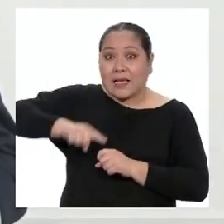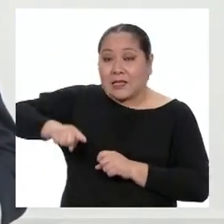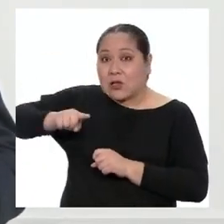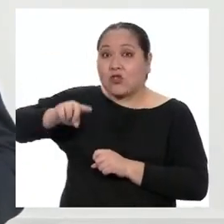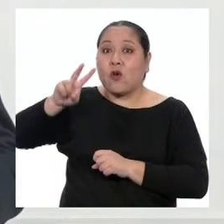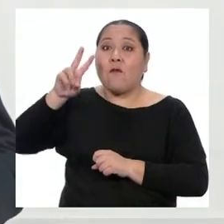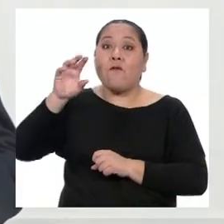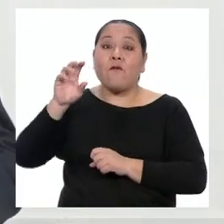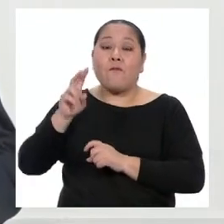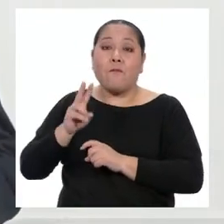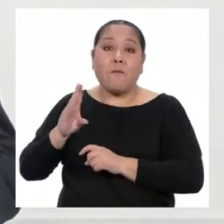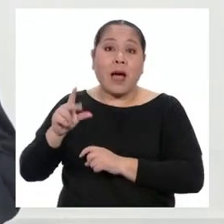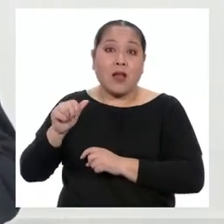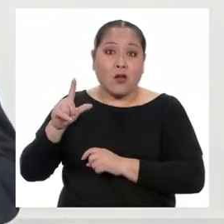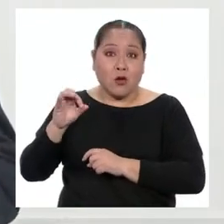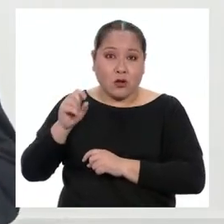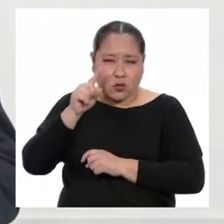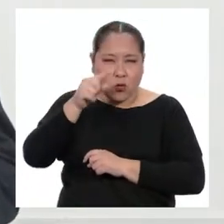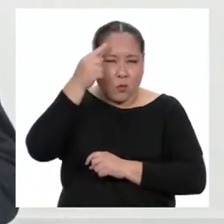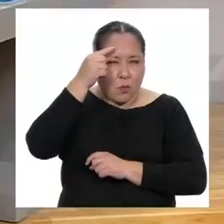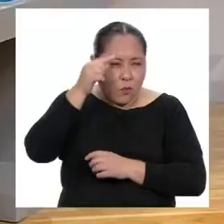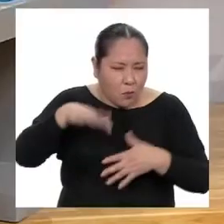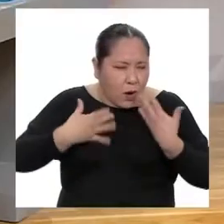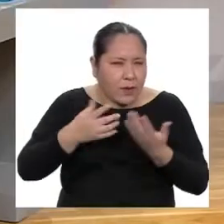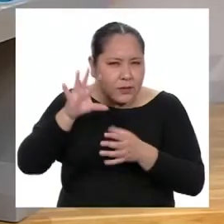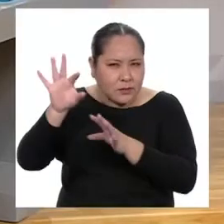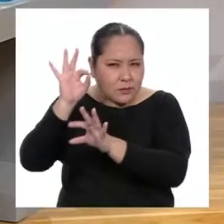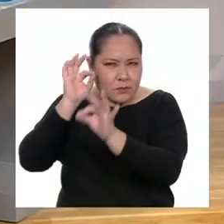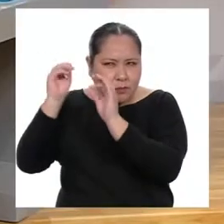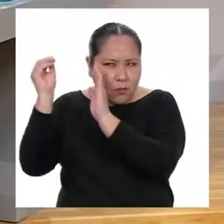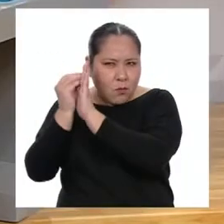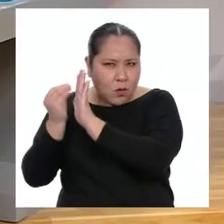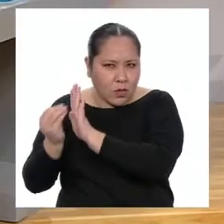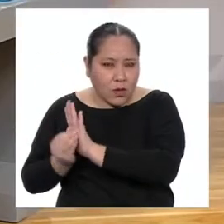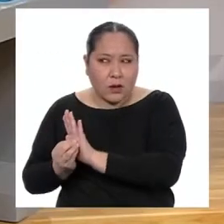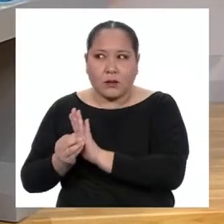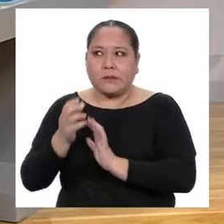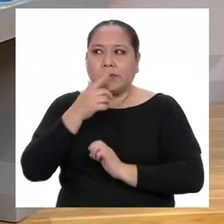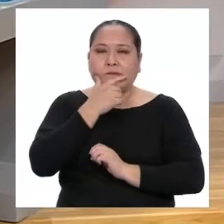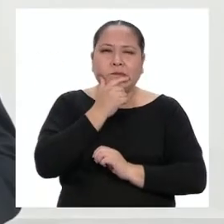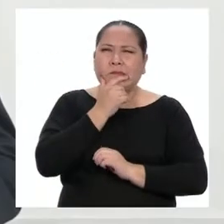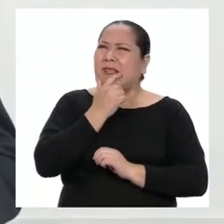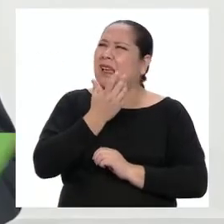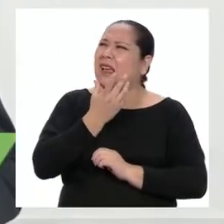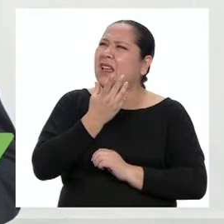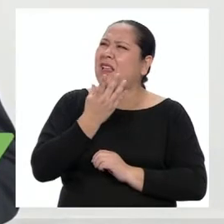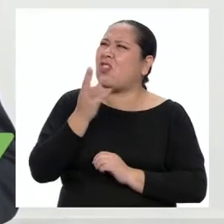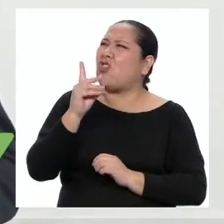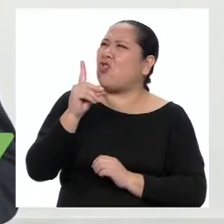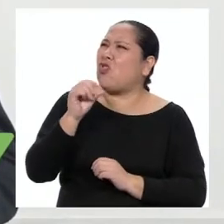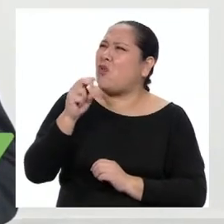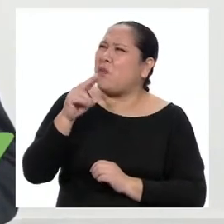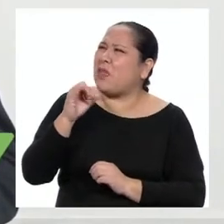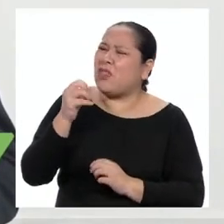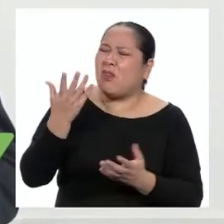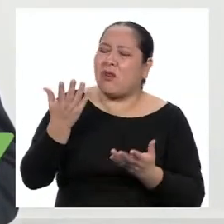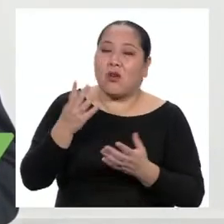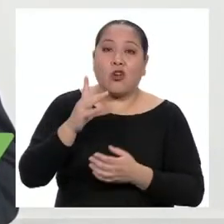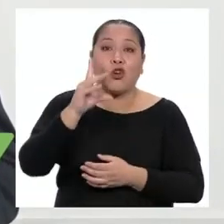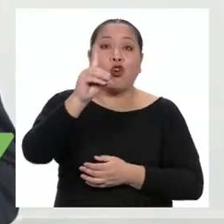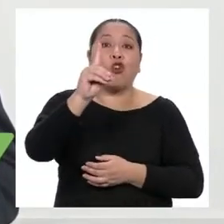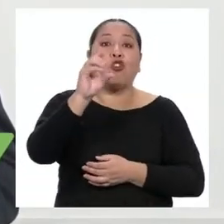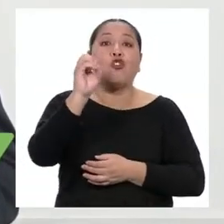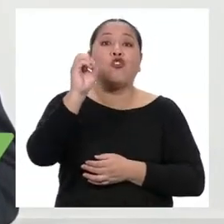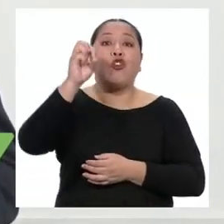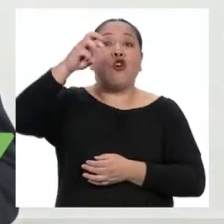variable, ¿crees que las puedas identificar? ¿El dominio de qué? El dominio de la variable son